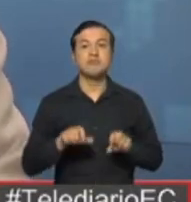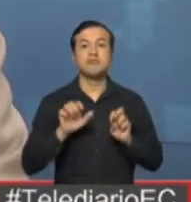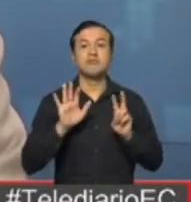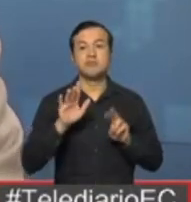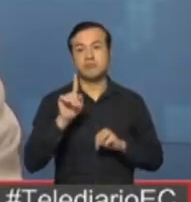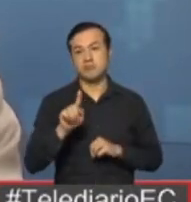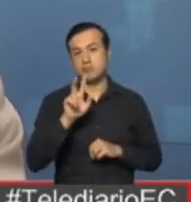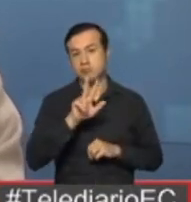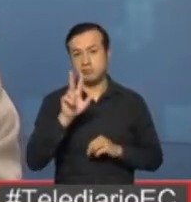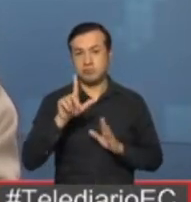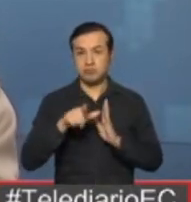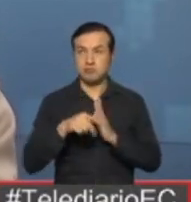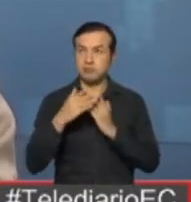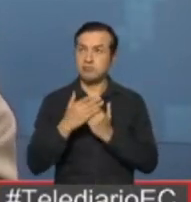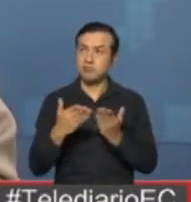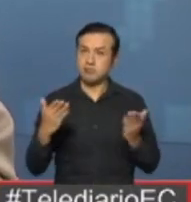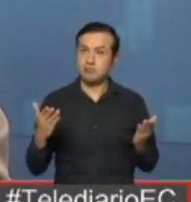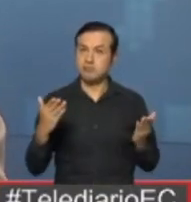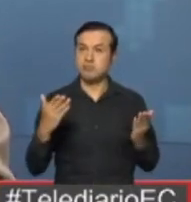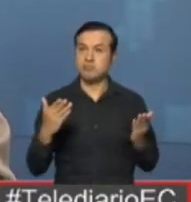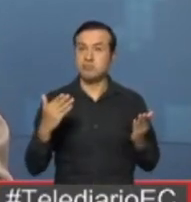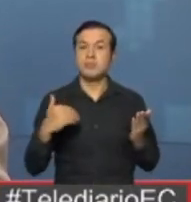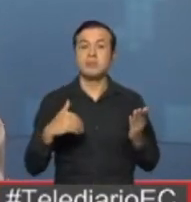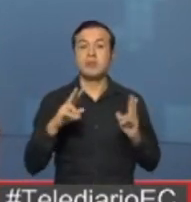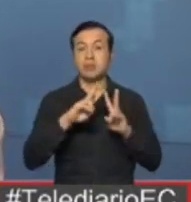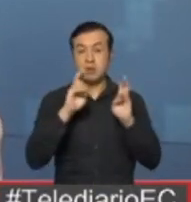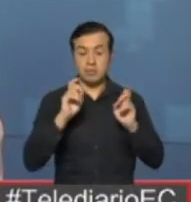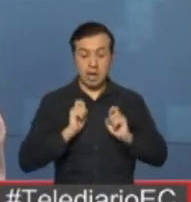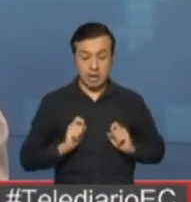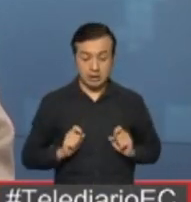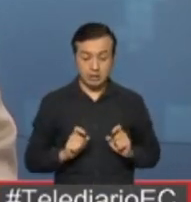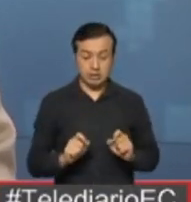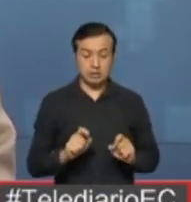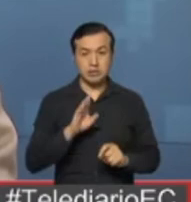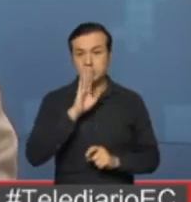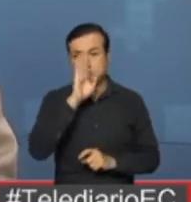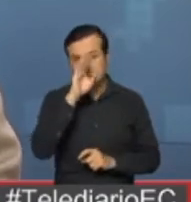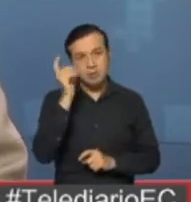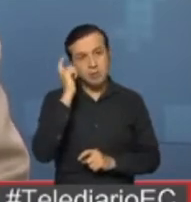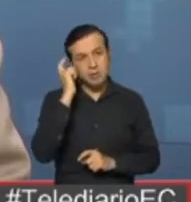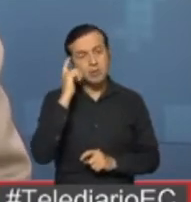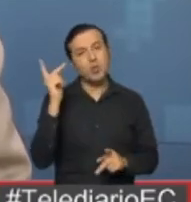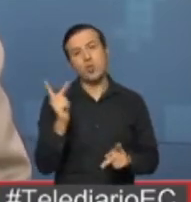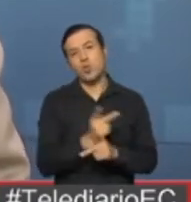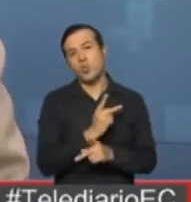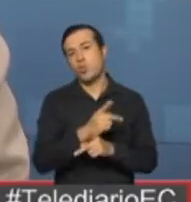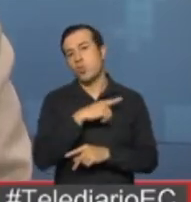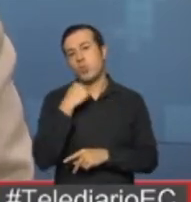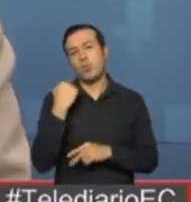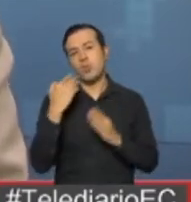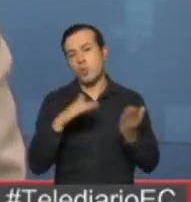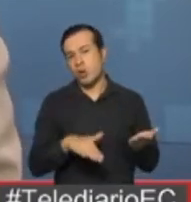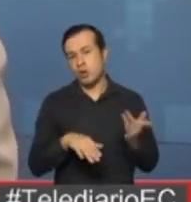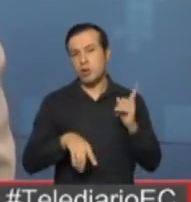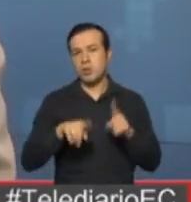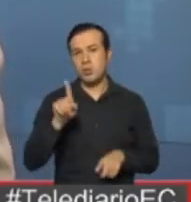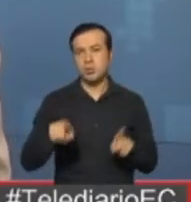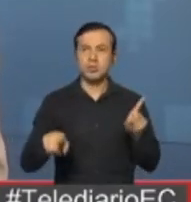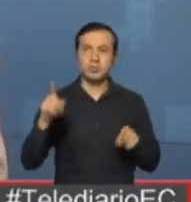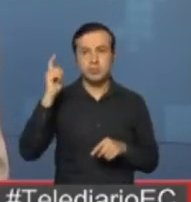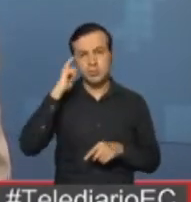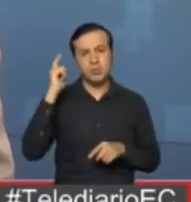con treinta y tres minutos cada vez que hablamos de cáncer muchas veces lo asociamos a tragedia y incluso hasta